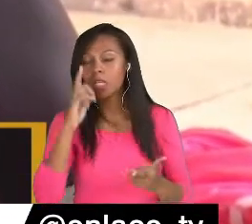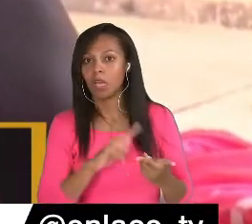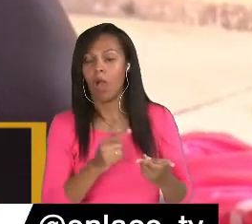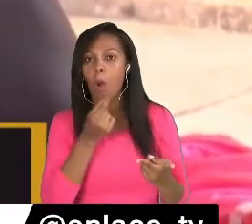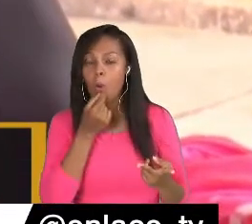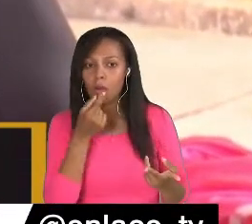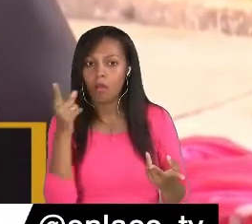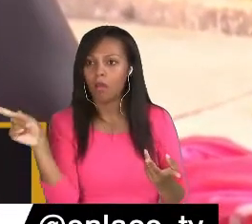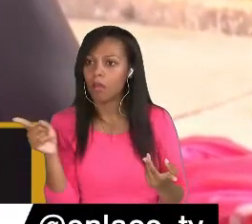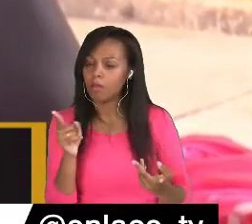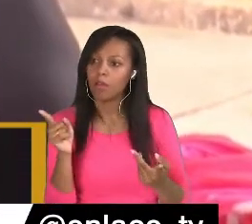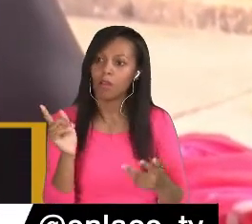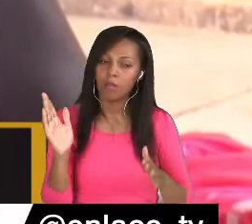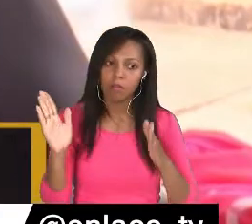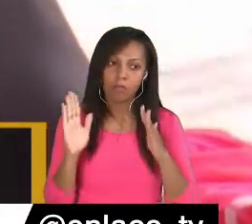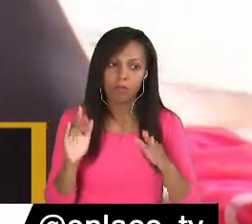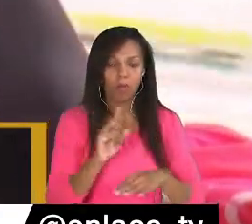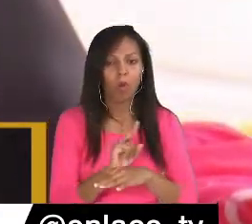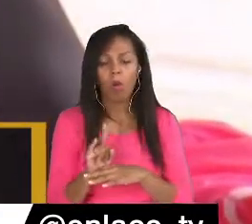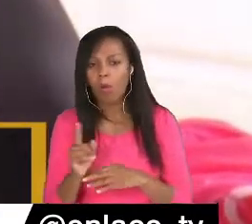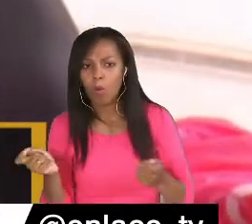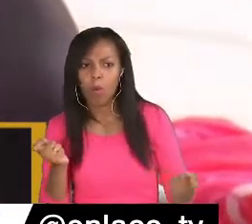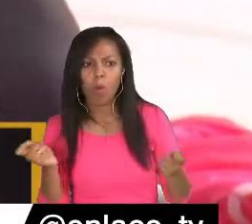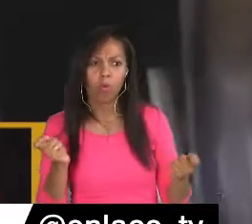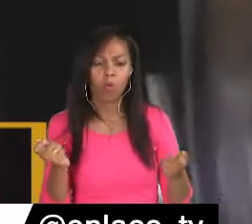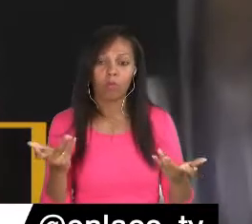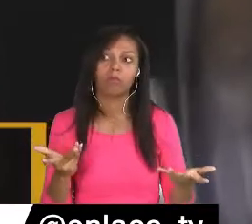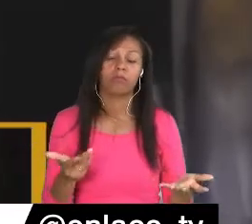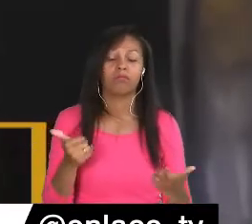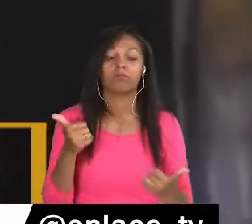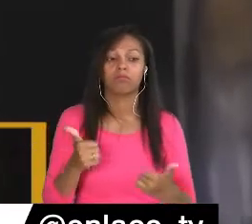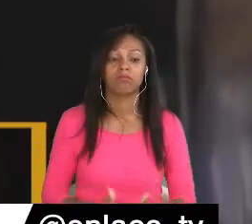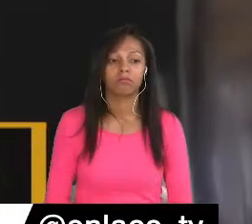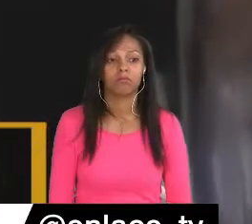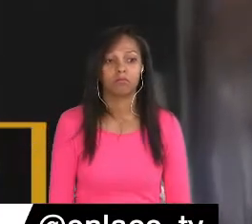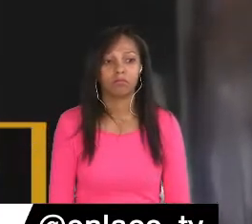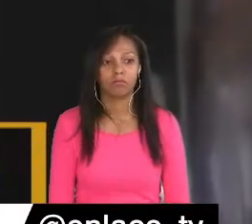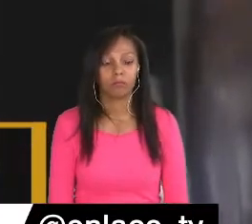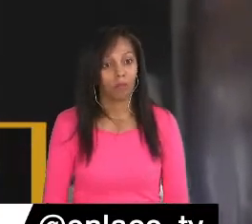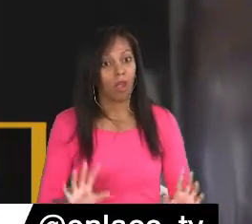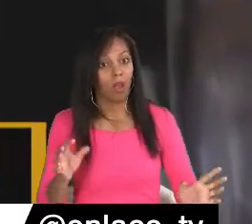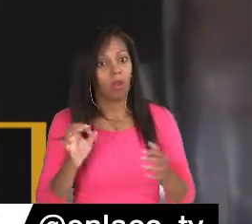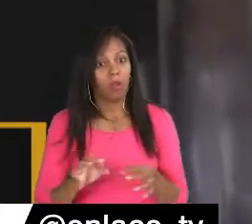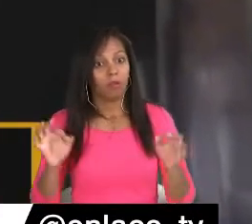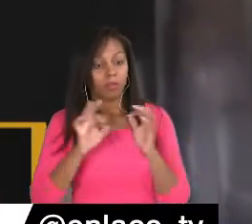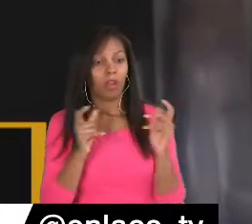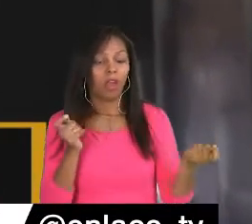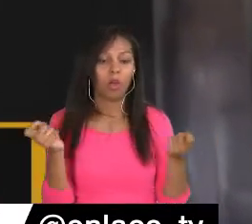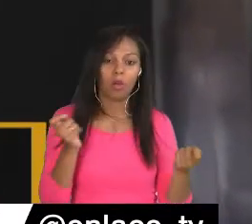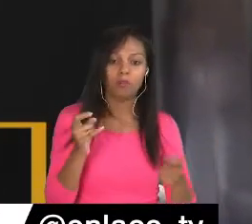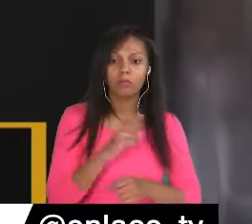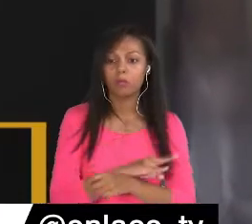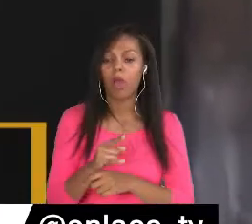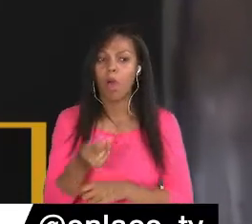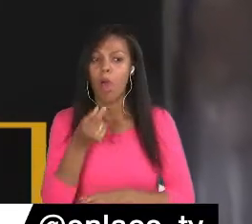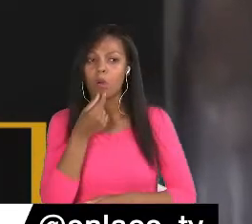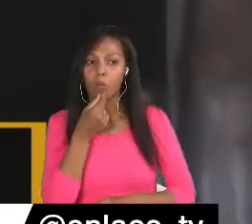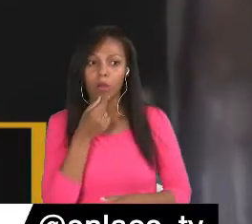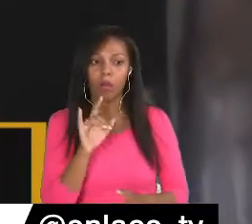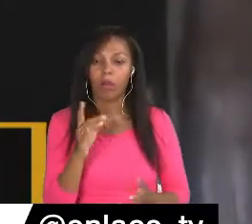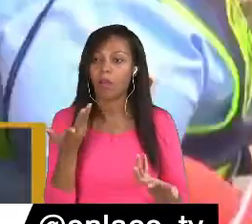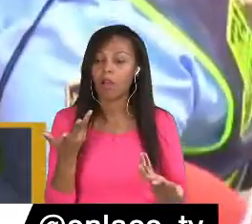que esté así, controlando el transporte. Es importante que haya controles en el tránsito porque está habiendo